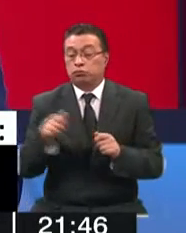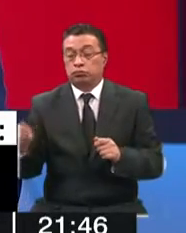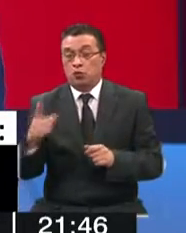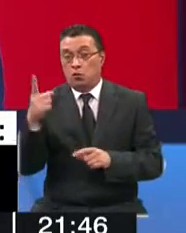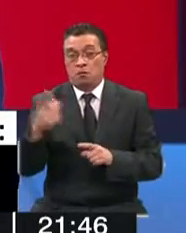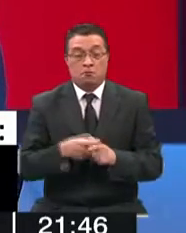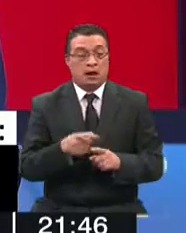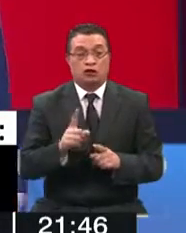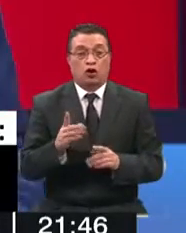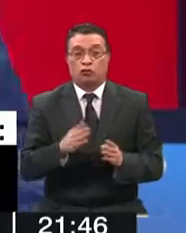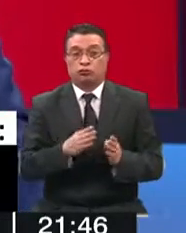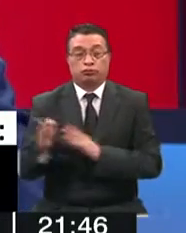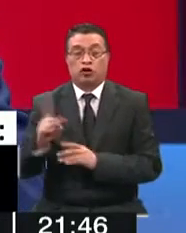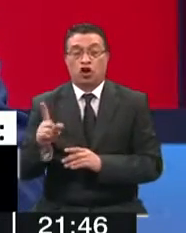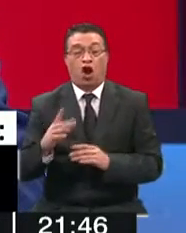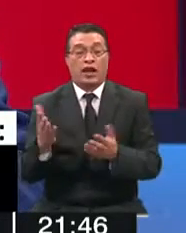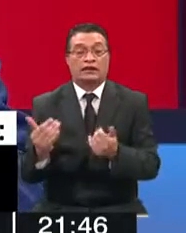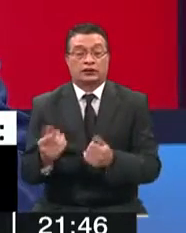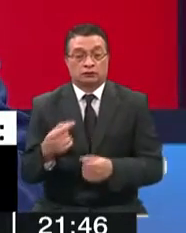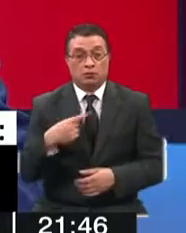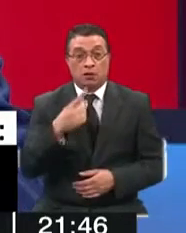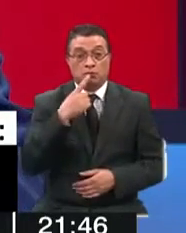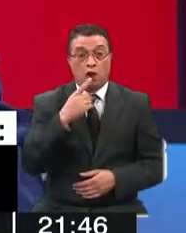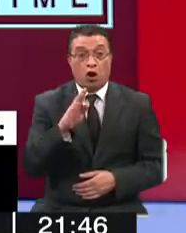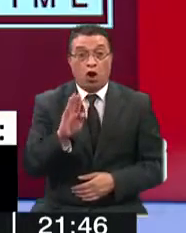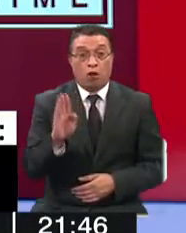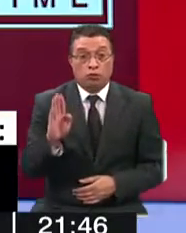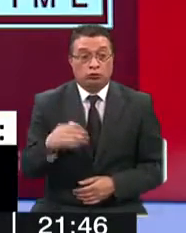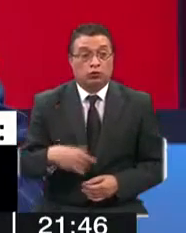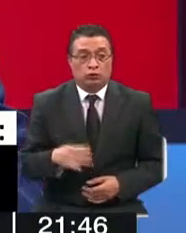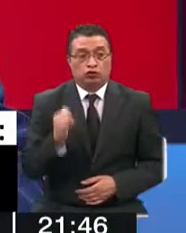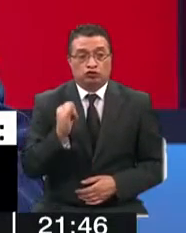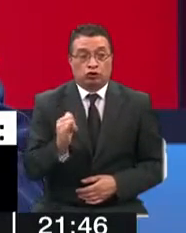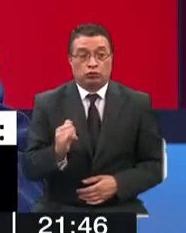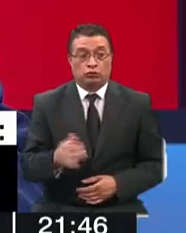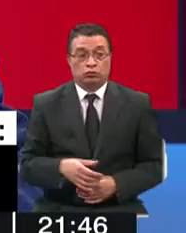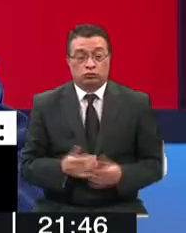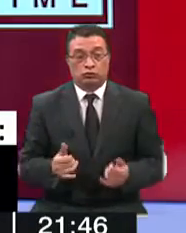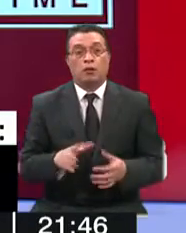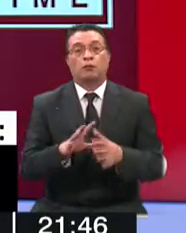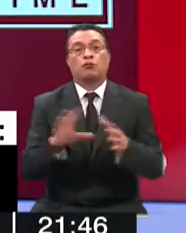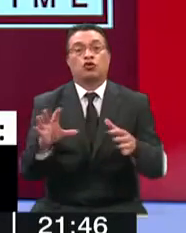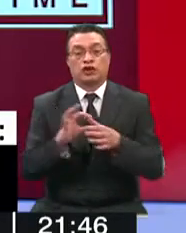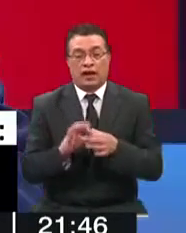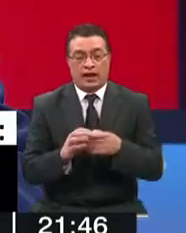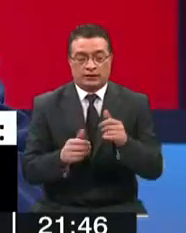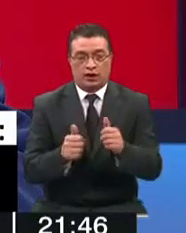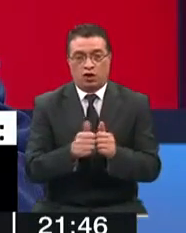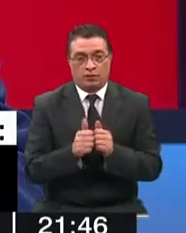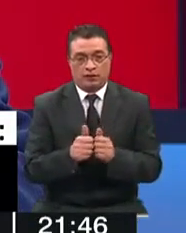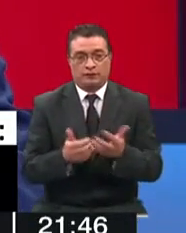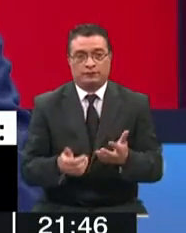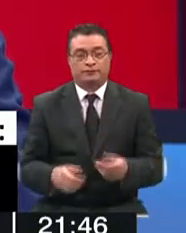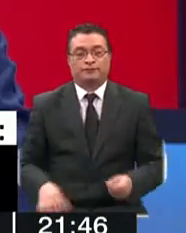mes. ¿Un compromiso? No es necesario. ¿Es un compromiso con los usuarios? Sí, claro. Superintendente, muchas gracias por habernos acompañado. Vale, encantado. Buenas noches. Buenas noches.